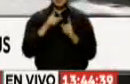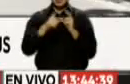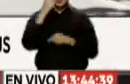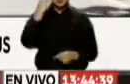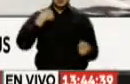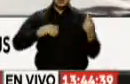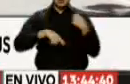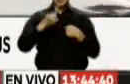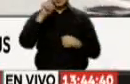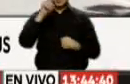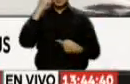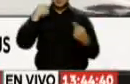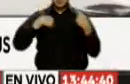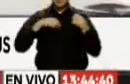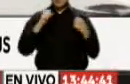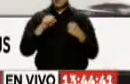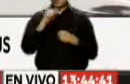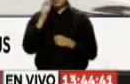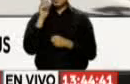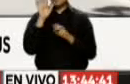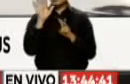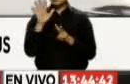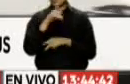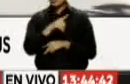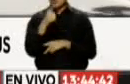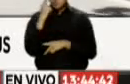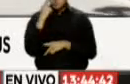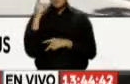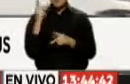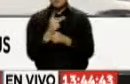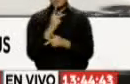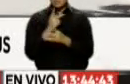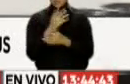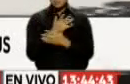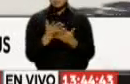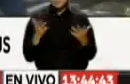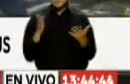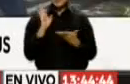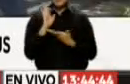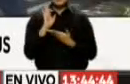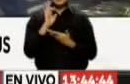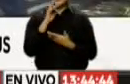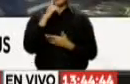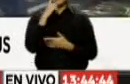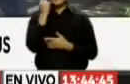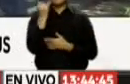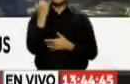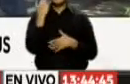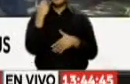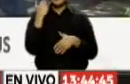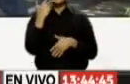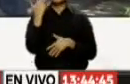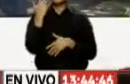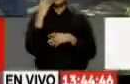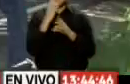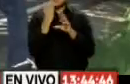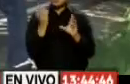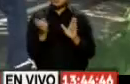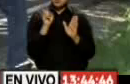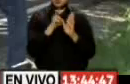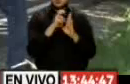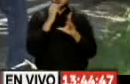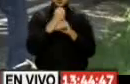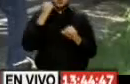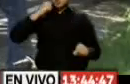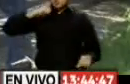heridos, 1 tiene lesiones graves y los otros 7 están fuera de peligro. Según los testigos, el hombre se subió al autobús, sacó el cuchillo que